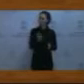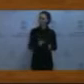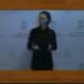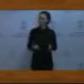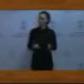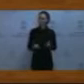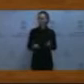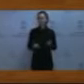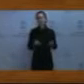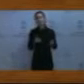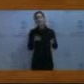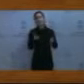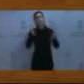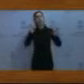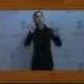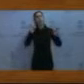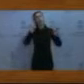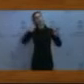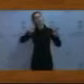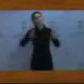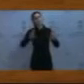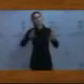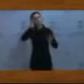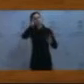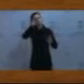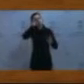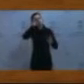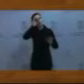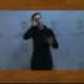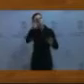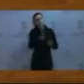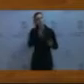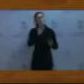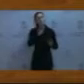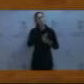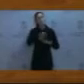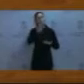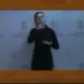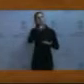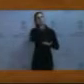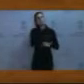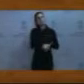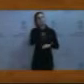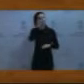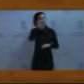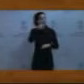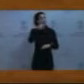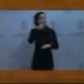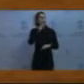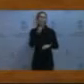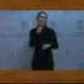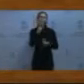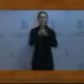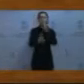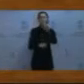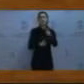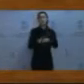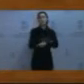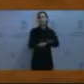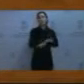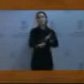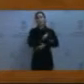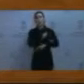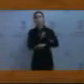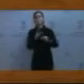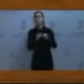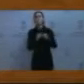y ya es otro cantar. Pero escuché y leí al consejero de Educación en las últimas semanas quejarse de que el Gobierno de la Nación está utilizando